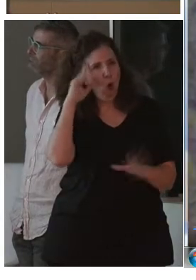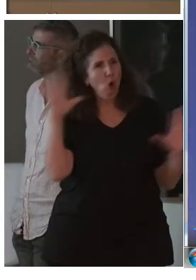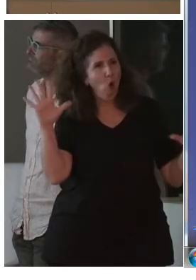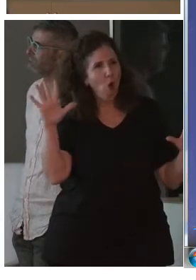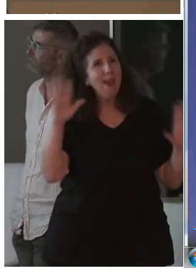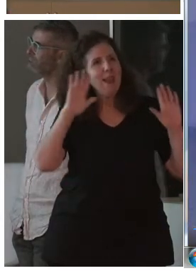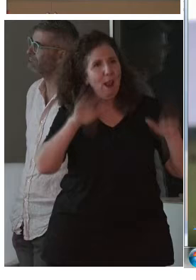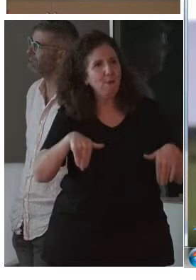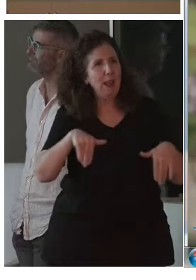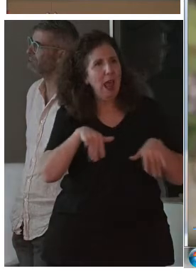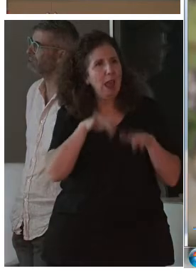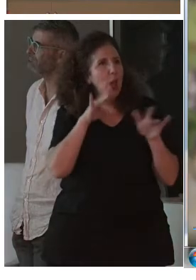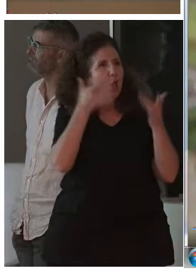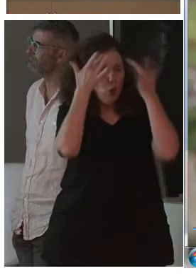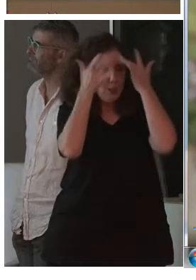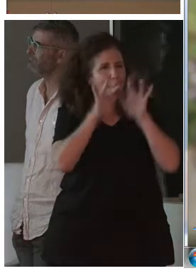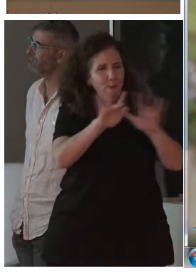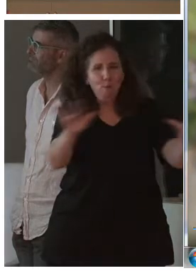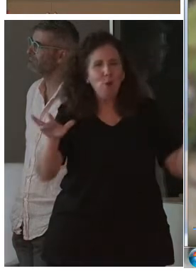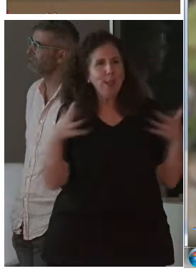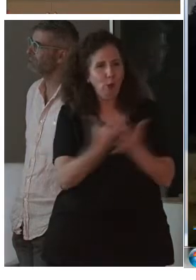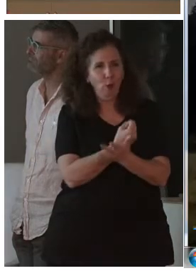todos. Energía, sí. Felicidad.